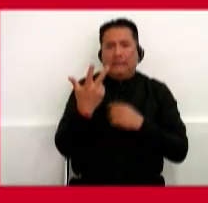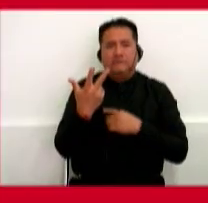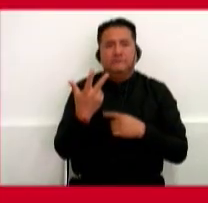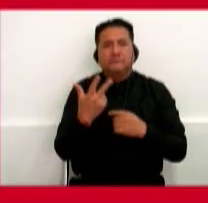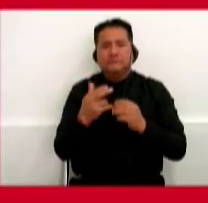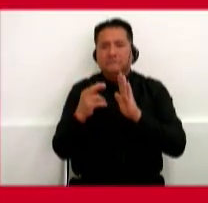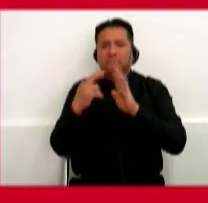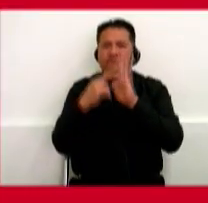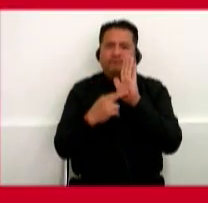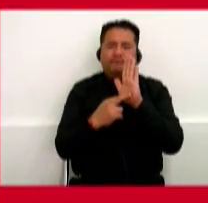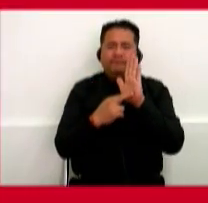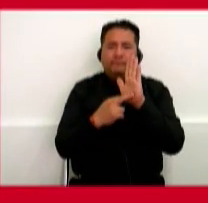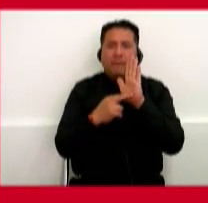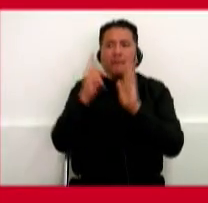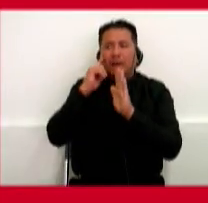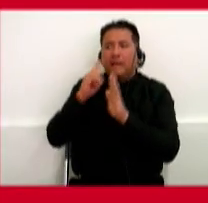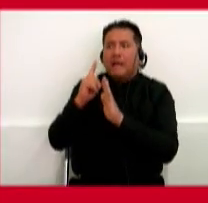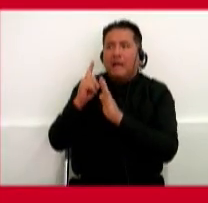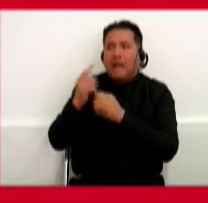velocidad de los camiones.